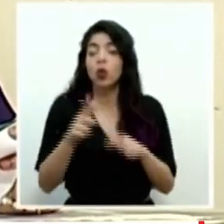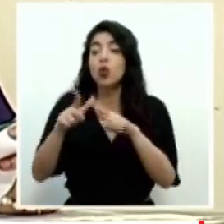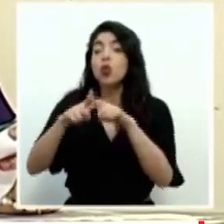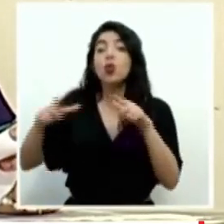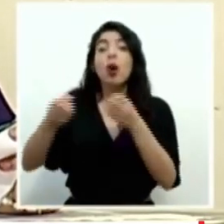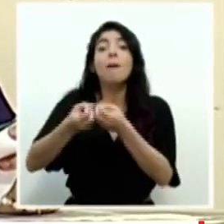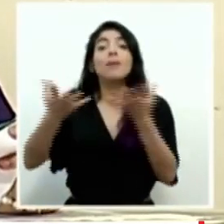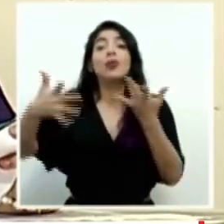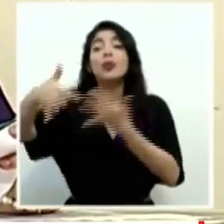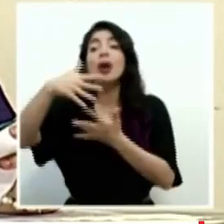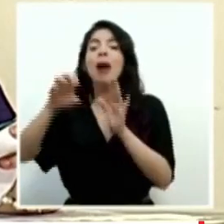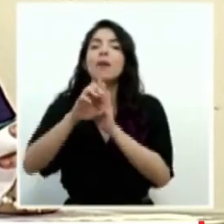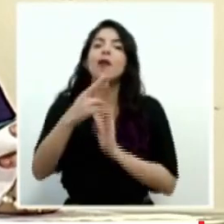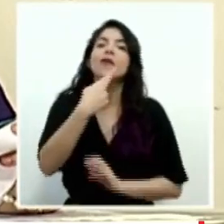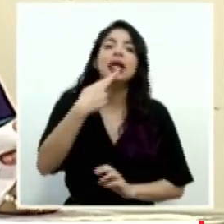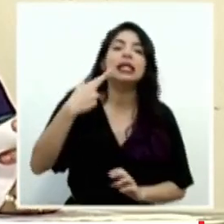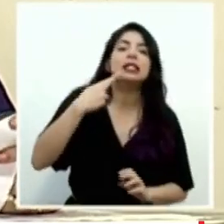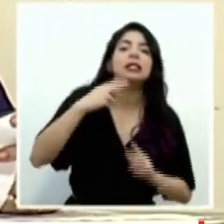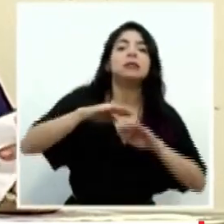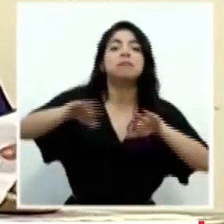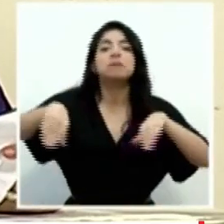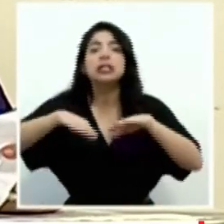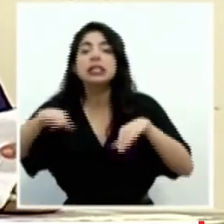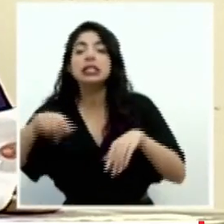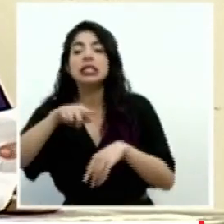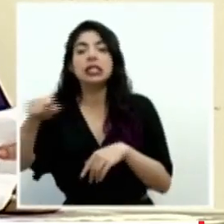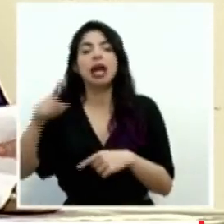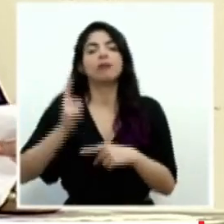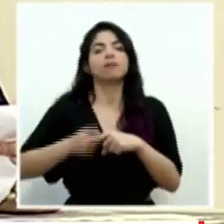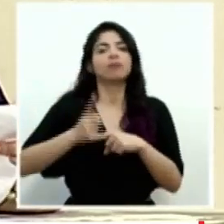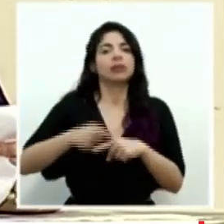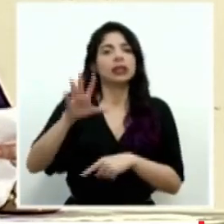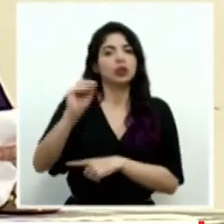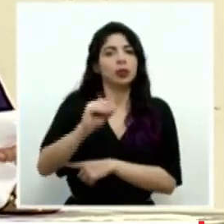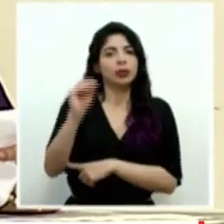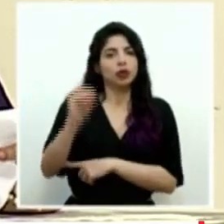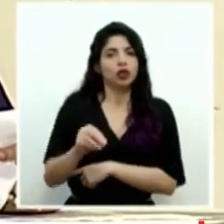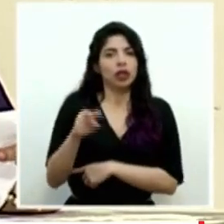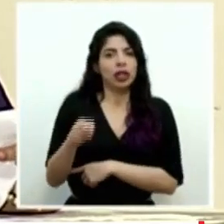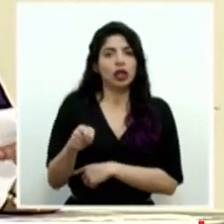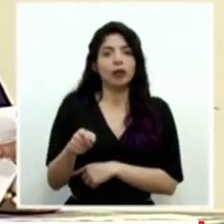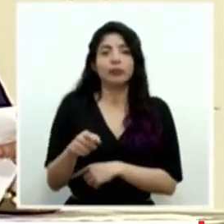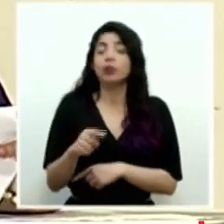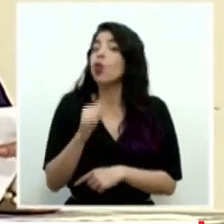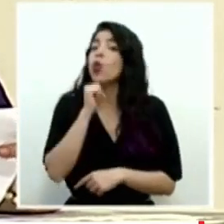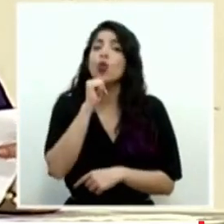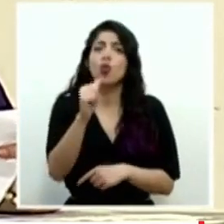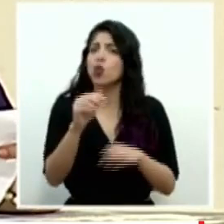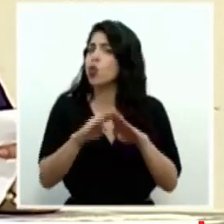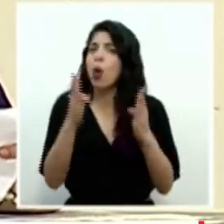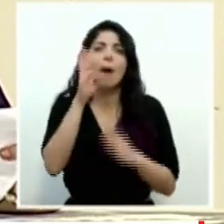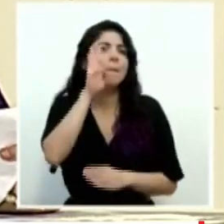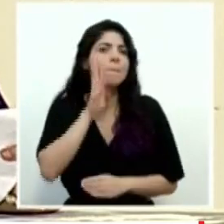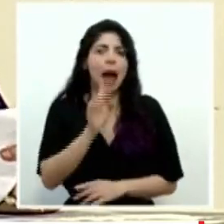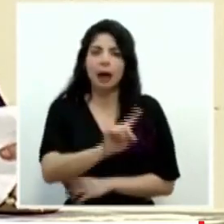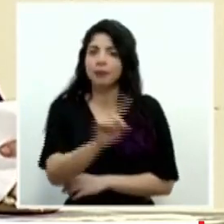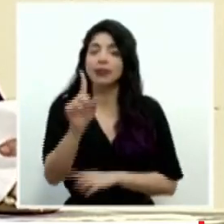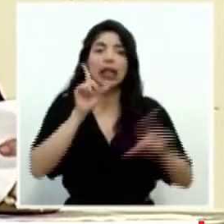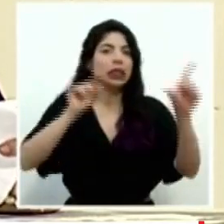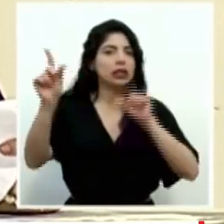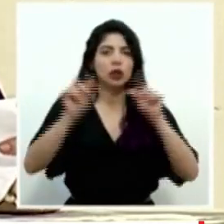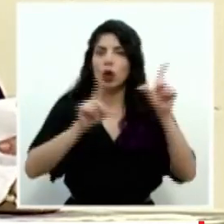zonas comunes como restaurante, piscina u otro con un aforo al 50%. No se habilitan los bares, ni